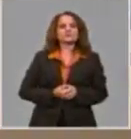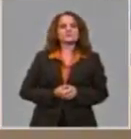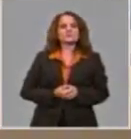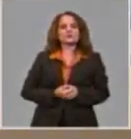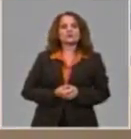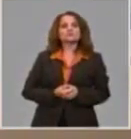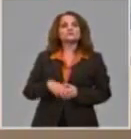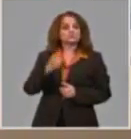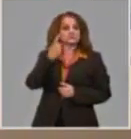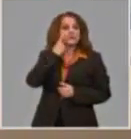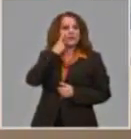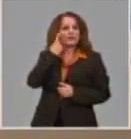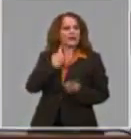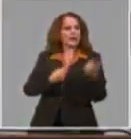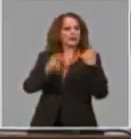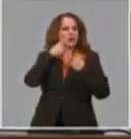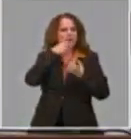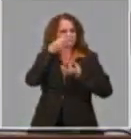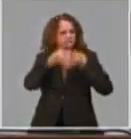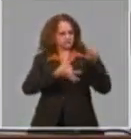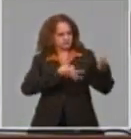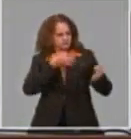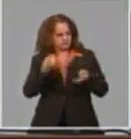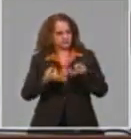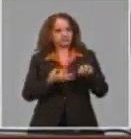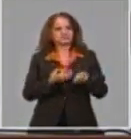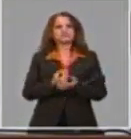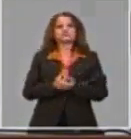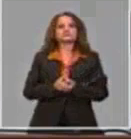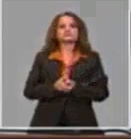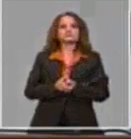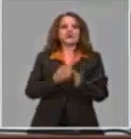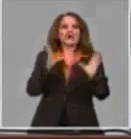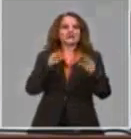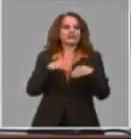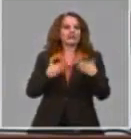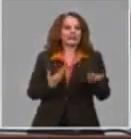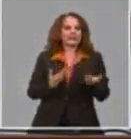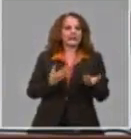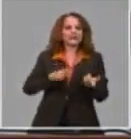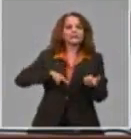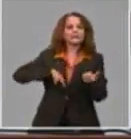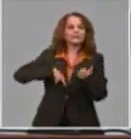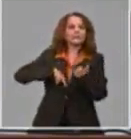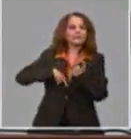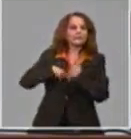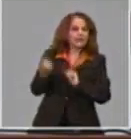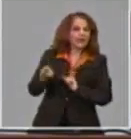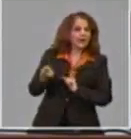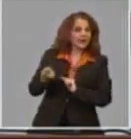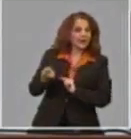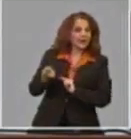entrar en algunas consideraciones sobre el enfrentamiento a esta figura nociva